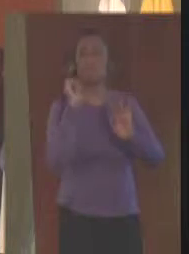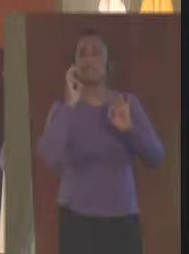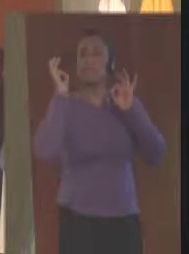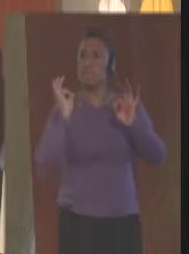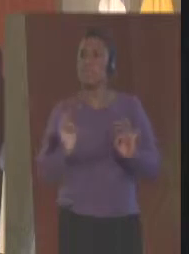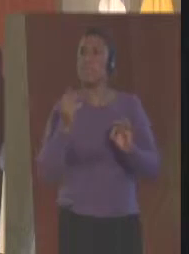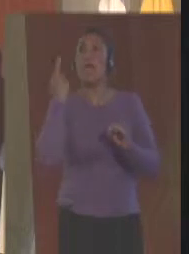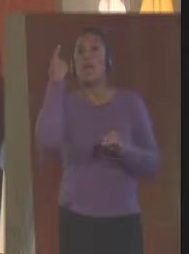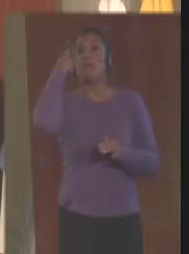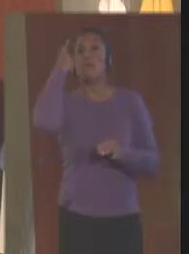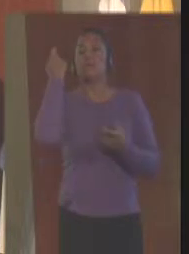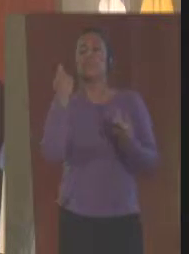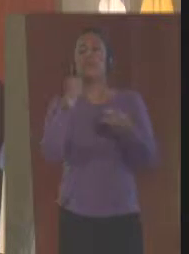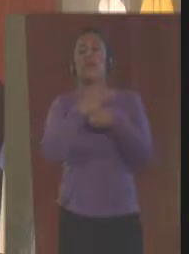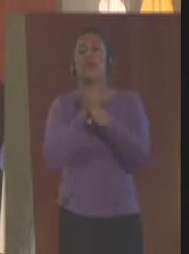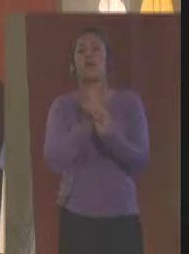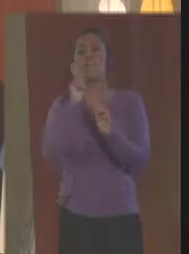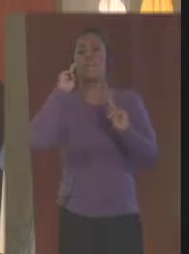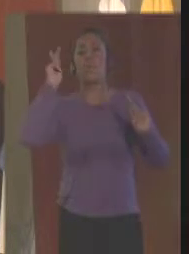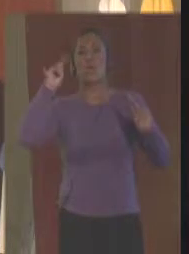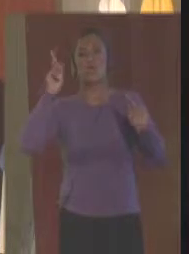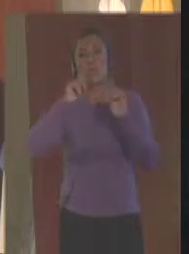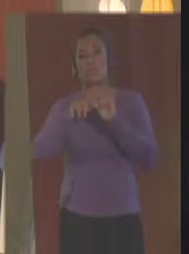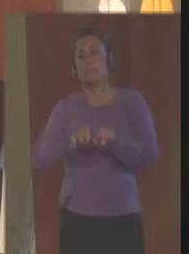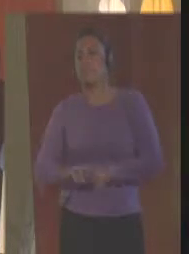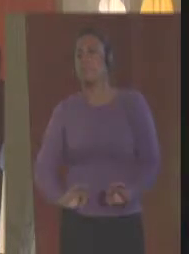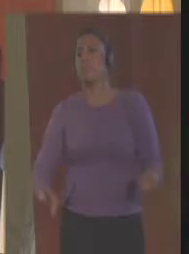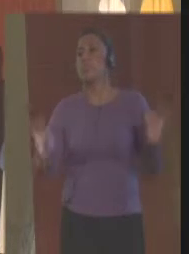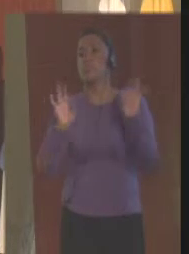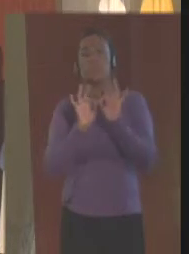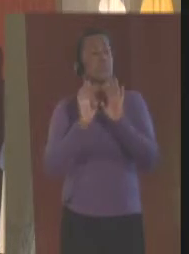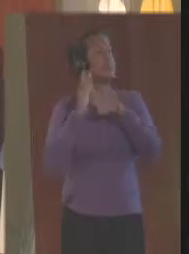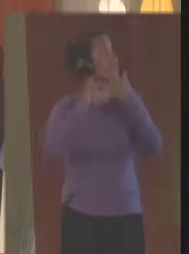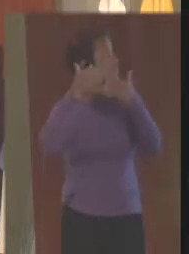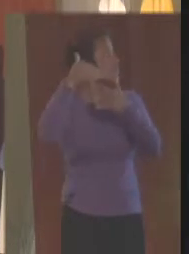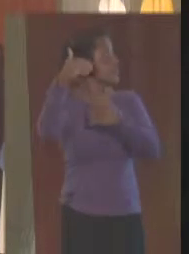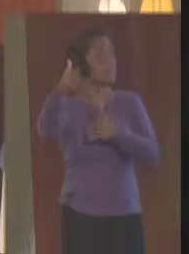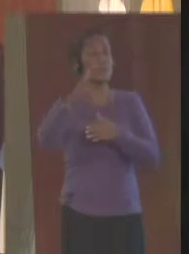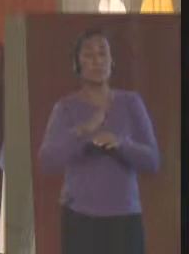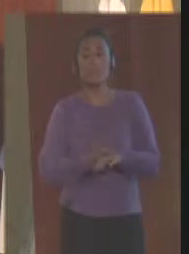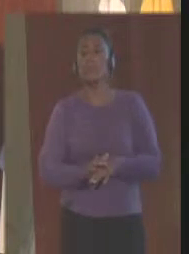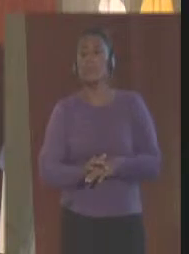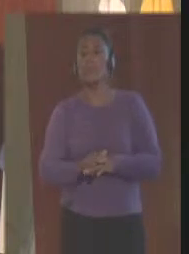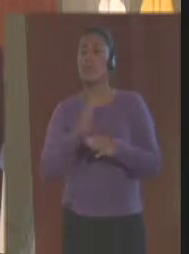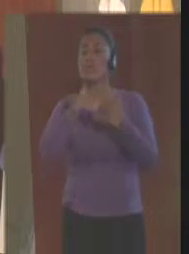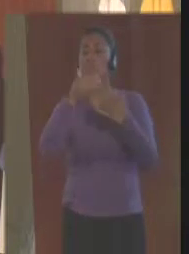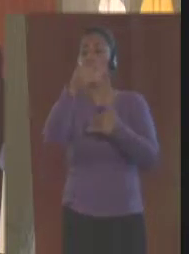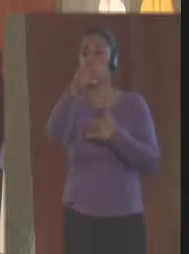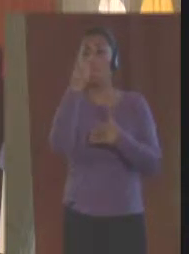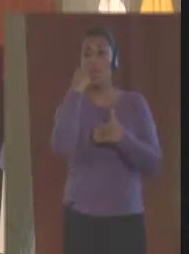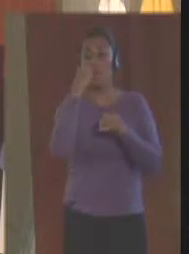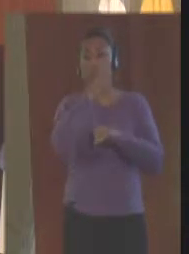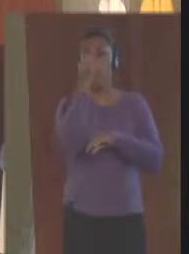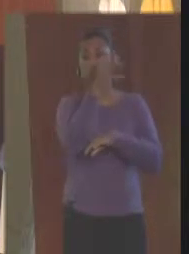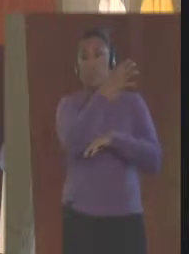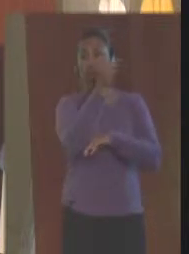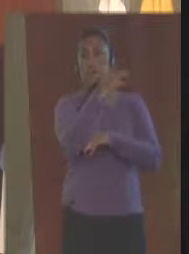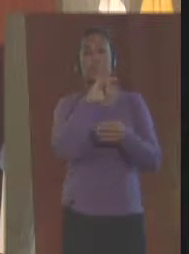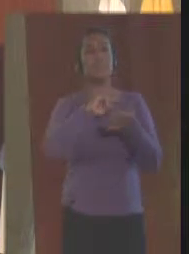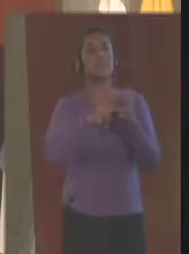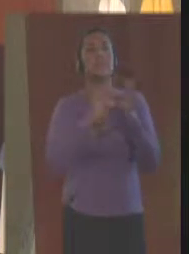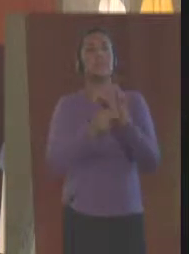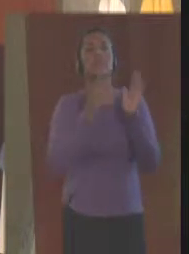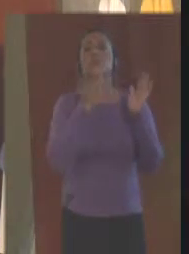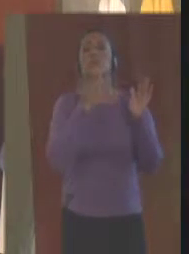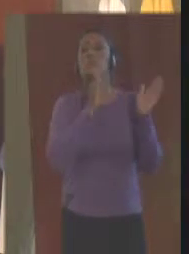definir políticas públicas al respecto. No me quiero detener en las siguientes diapositivas, que fundamentalmente establecen un marco